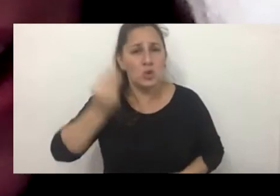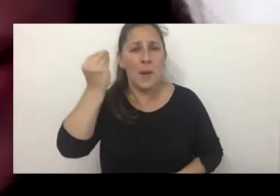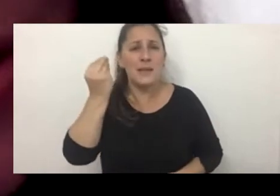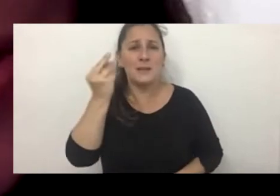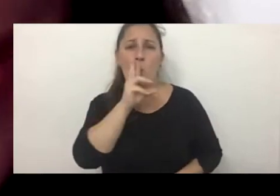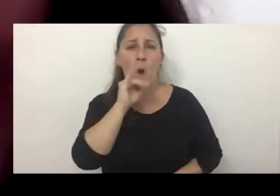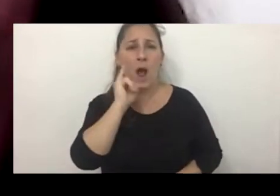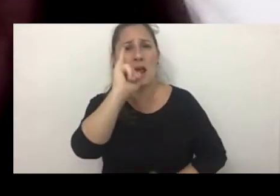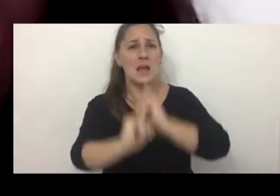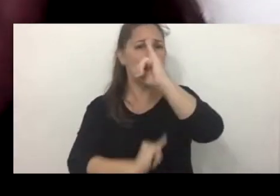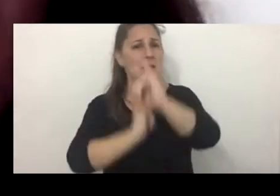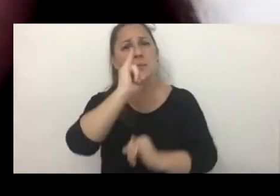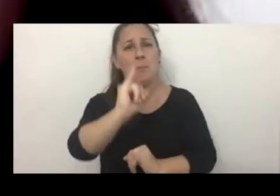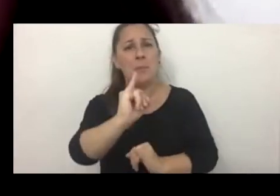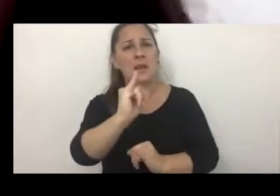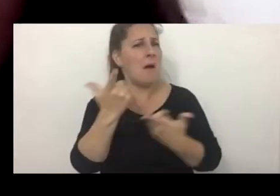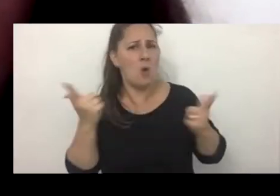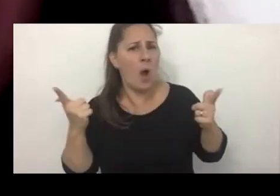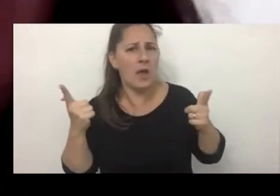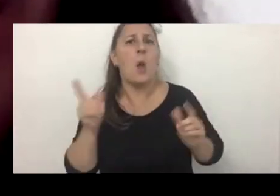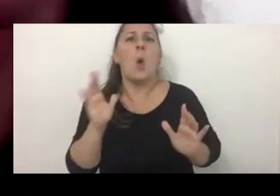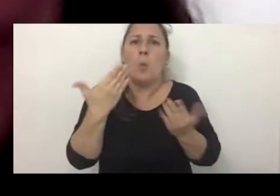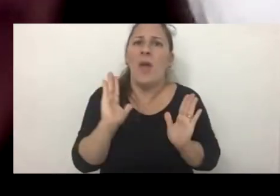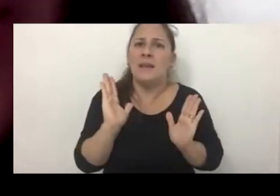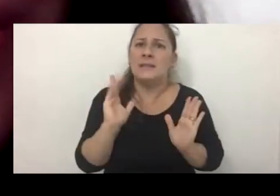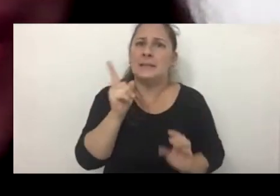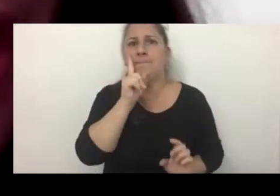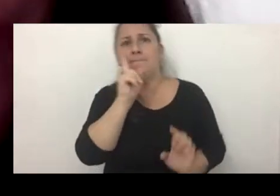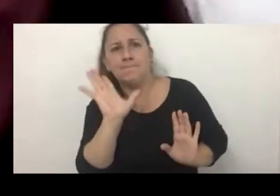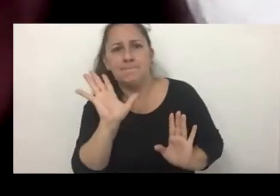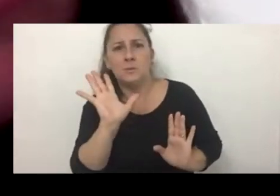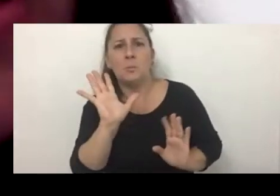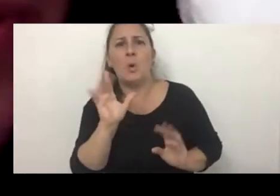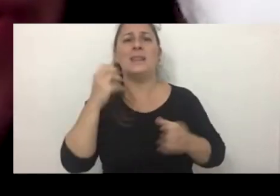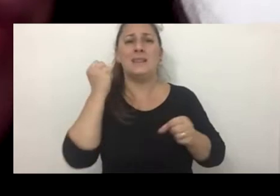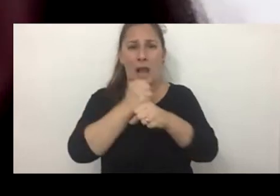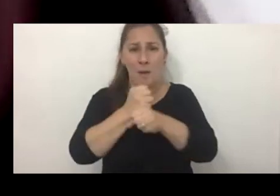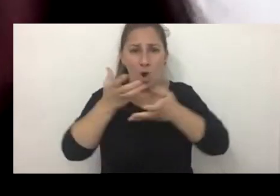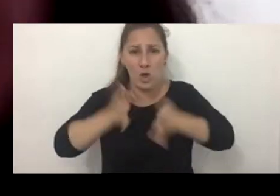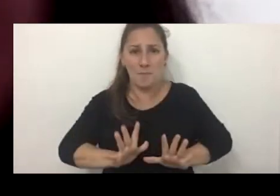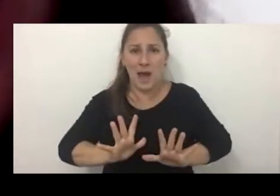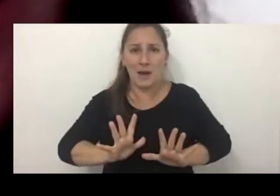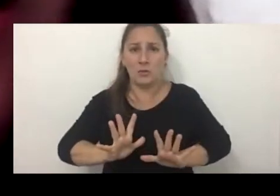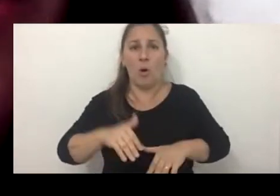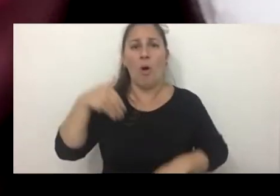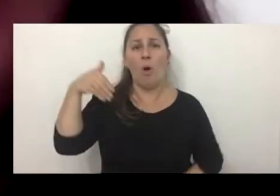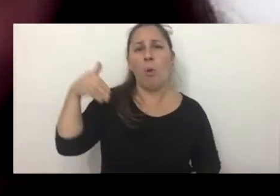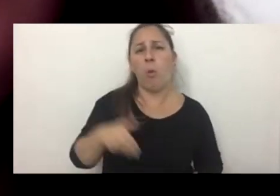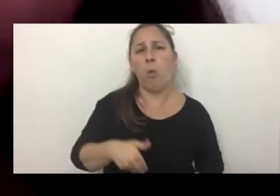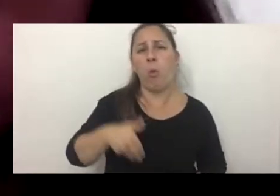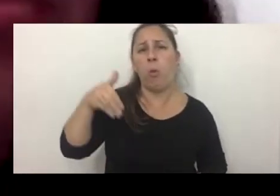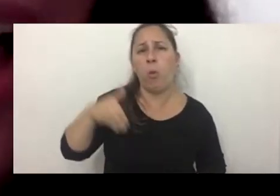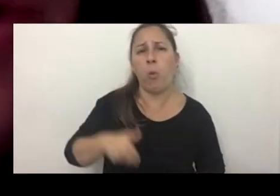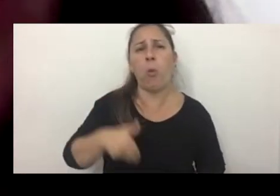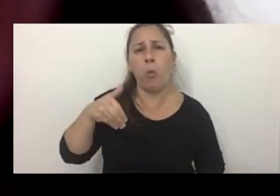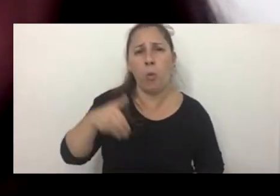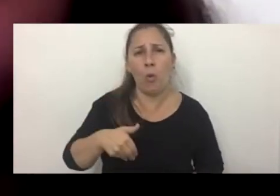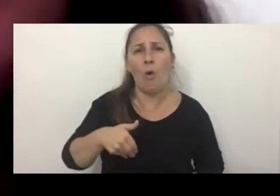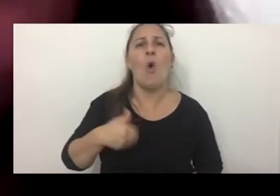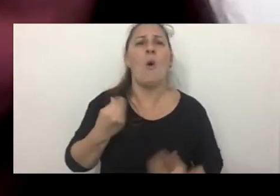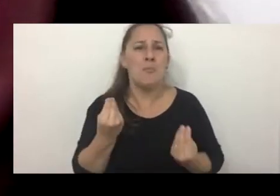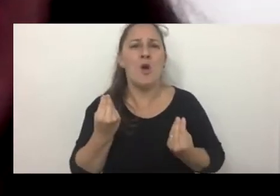necesito que esa mujer no sienta nada porque la voy a operar. Sin embargo, en el parto algo de sensación tiene que haber, porque